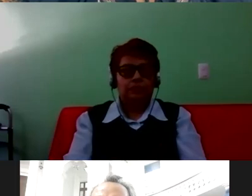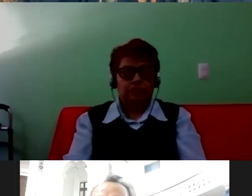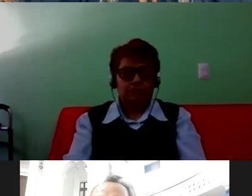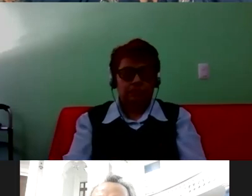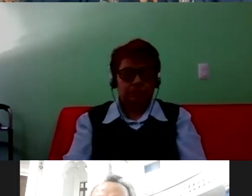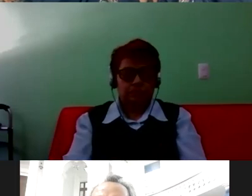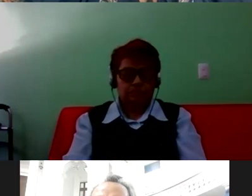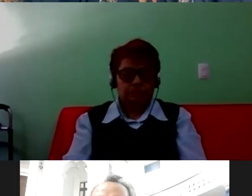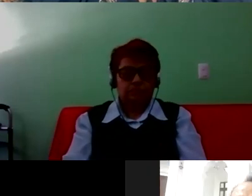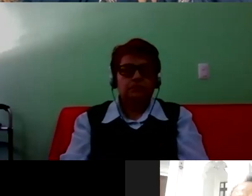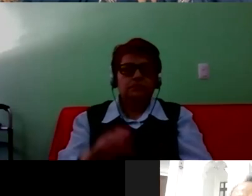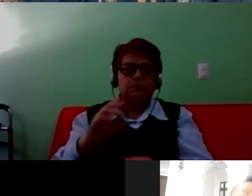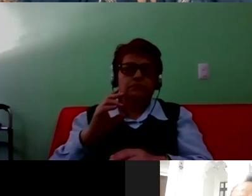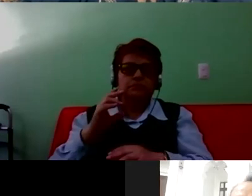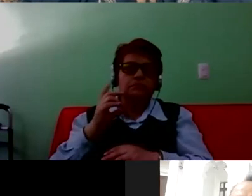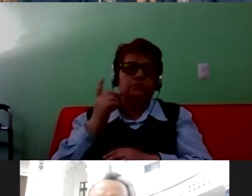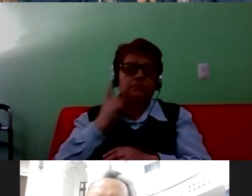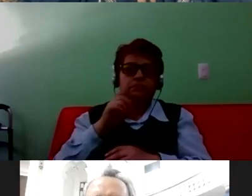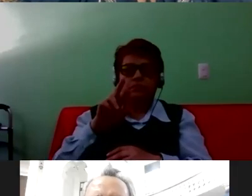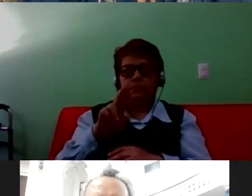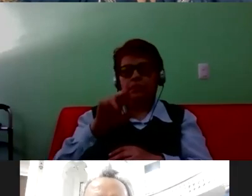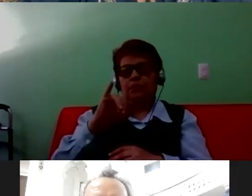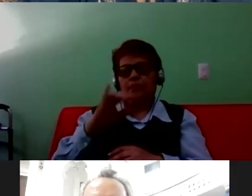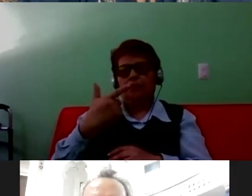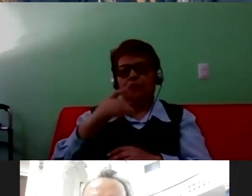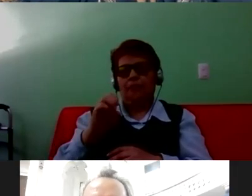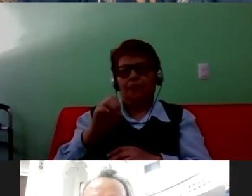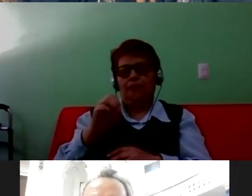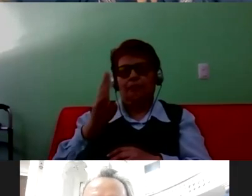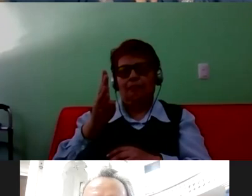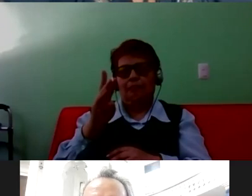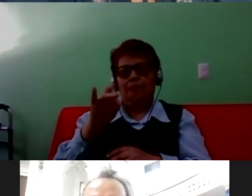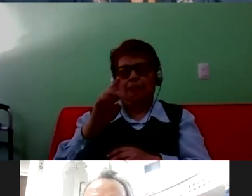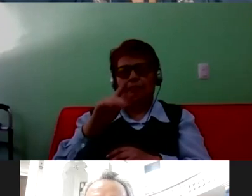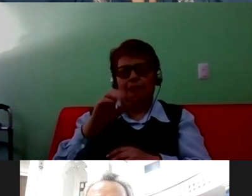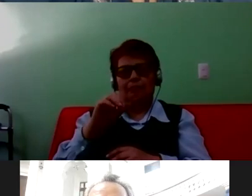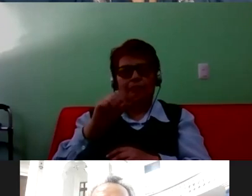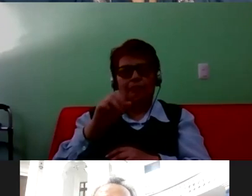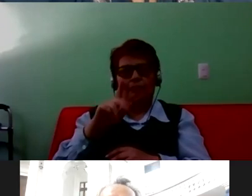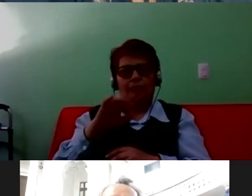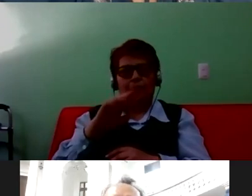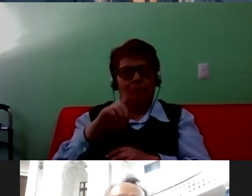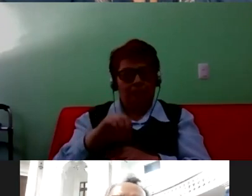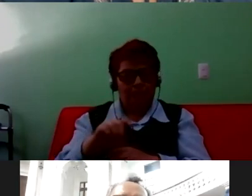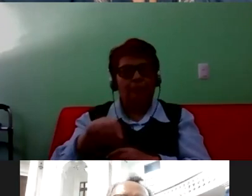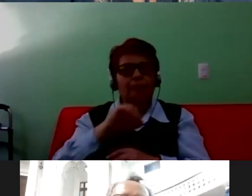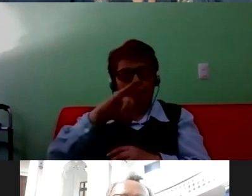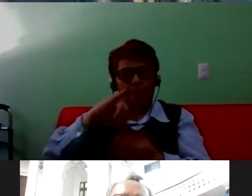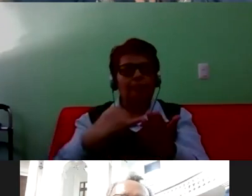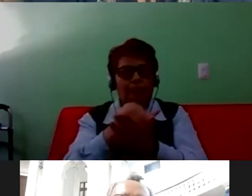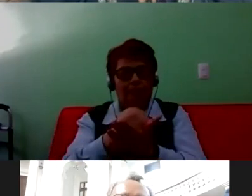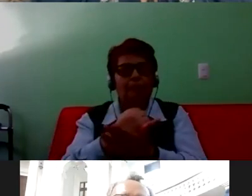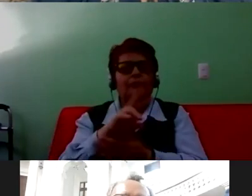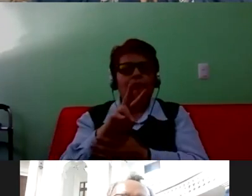Gracias. Diputado Rigoberto Salgado. Rigoberto Salgado, a favor del dictamen. Gracias. Diputado